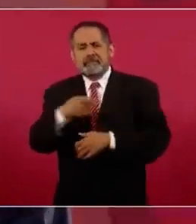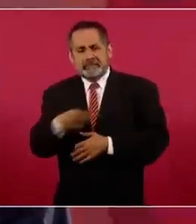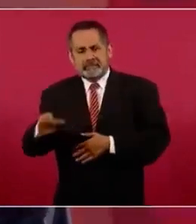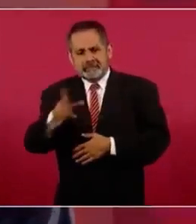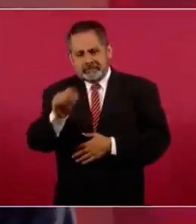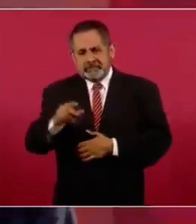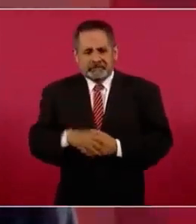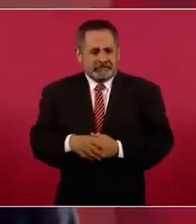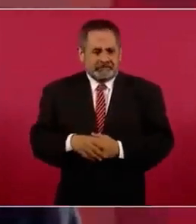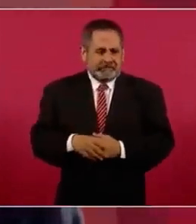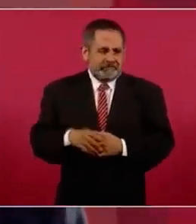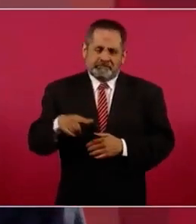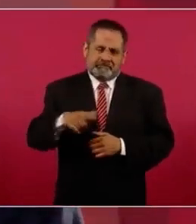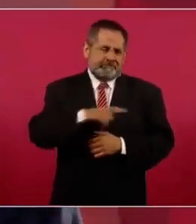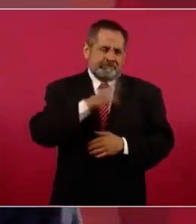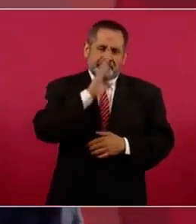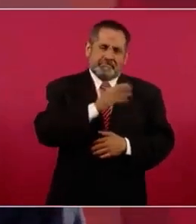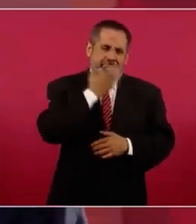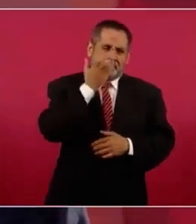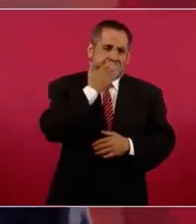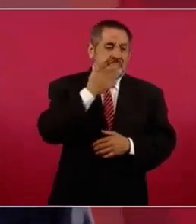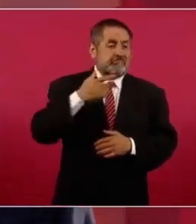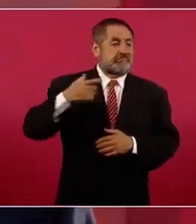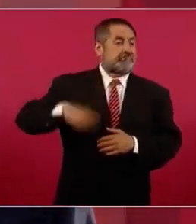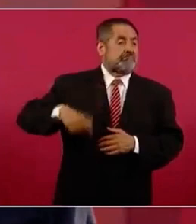Es que se malacostumbraron.